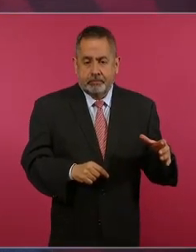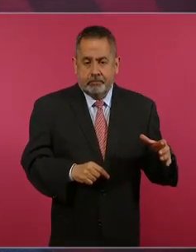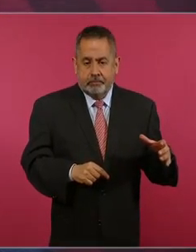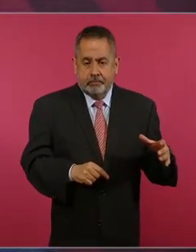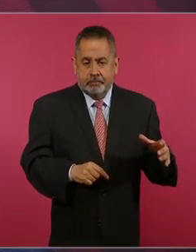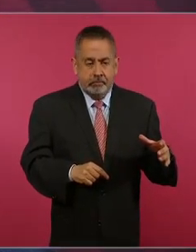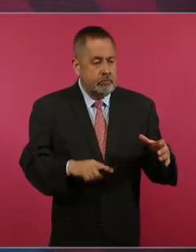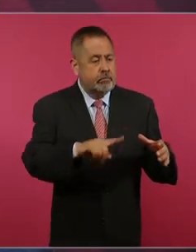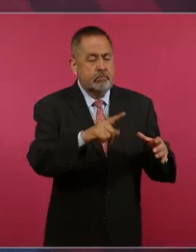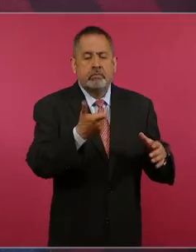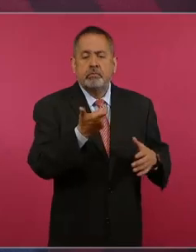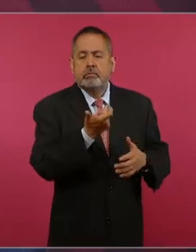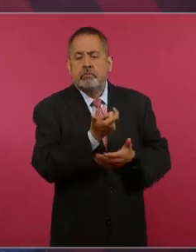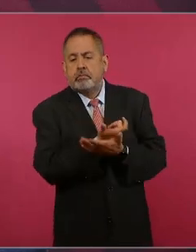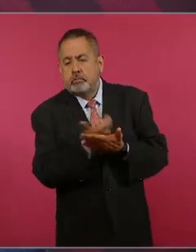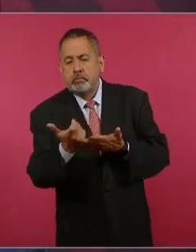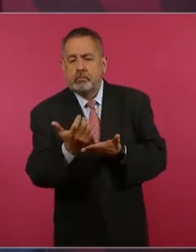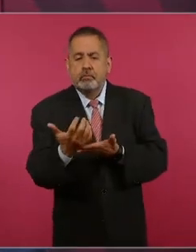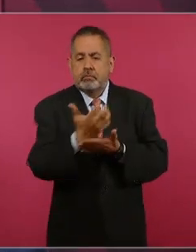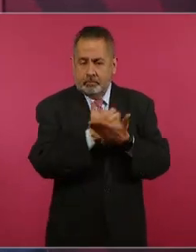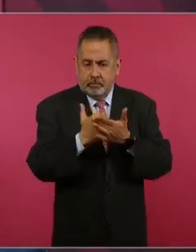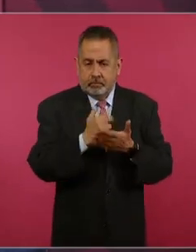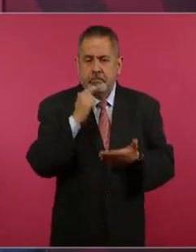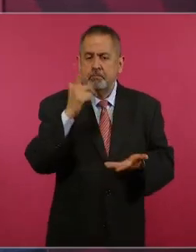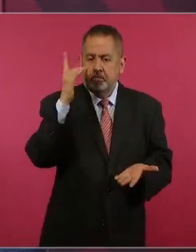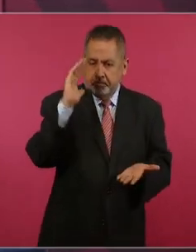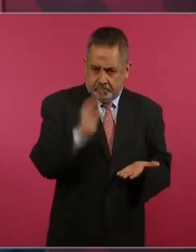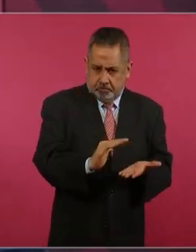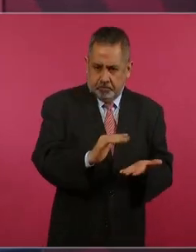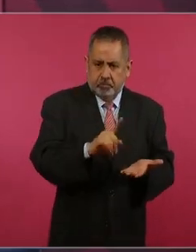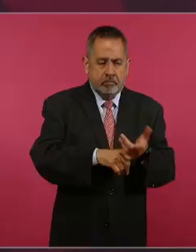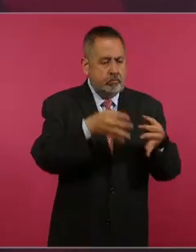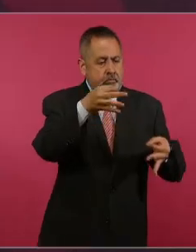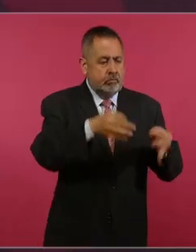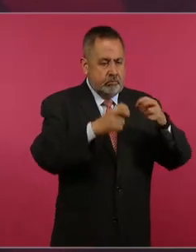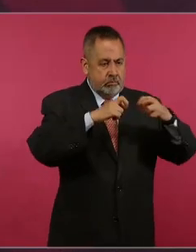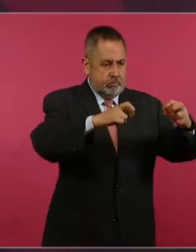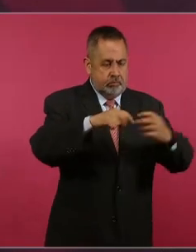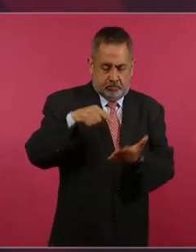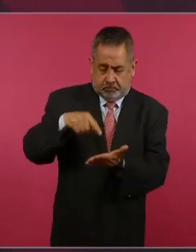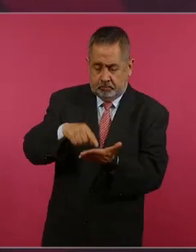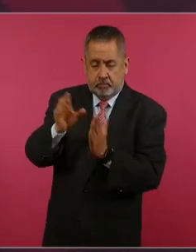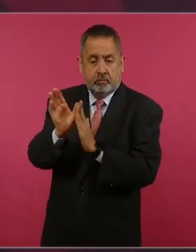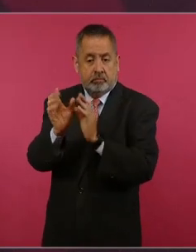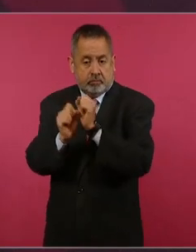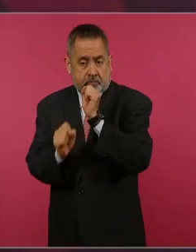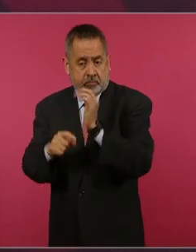bájense el sueldo, ministros, porque la Constitución